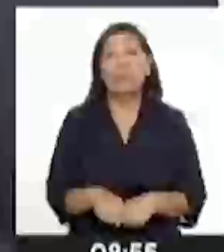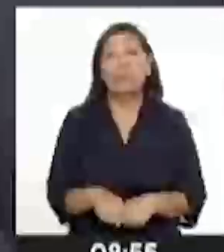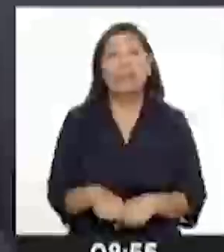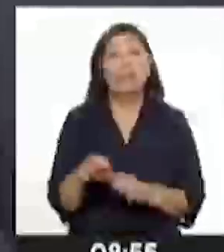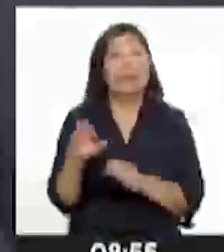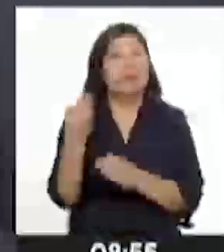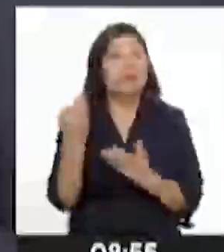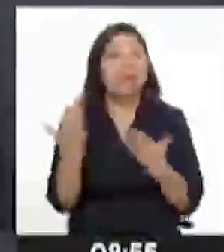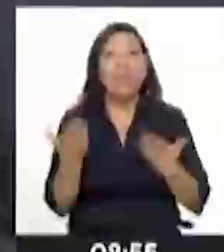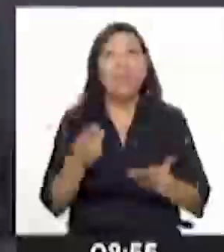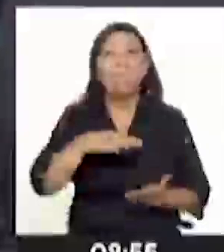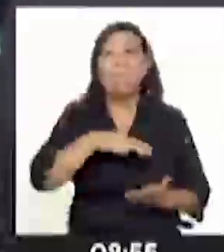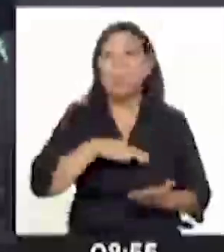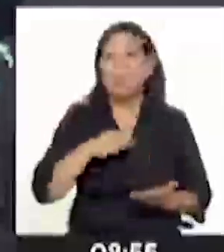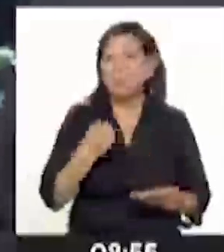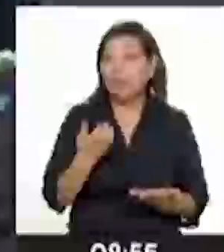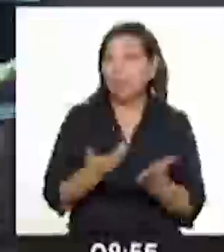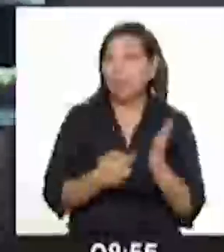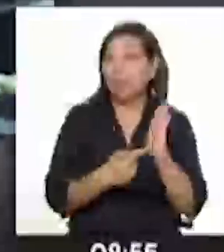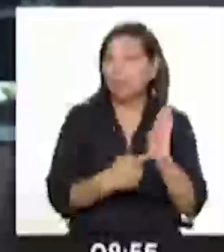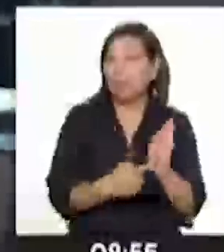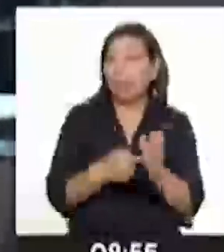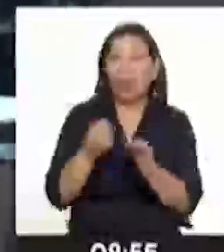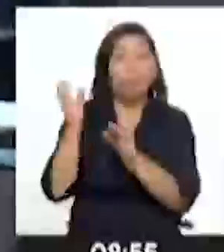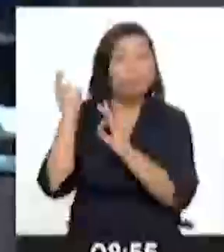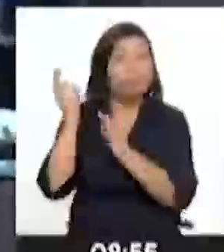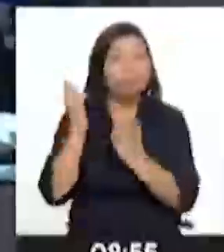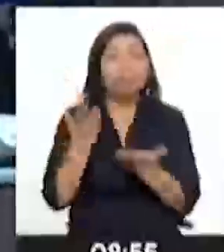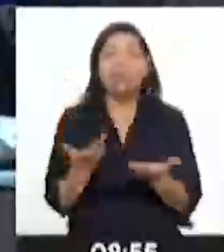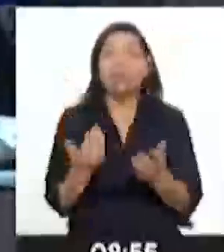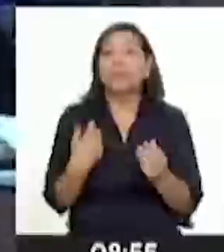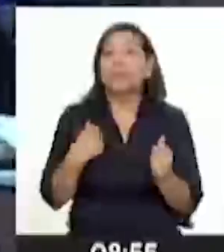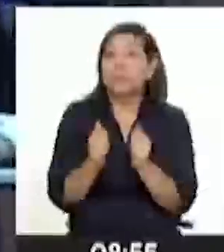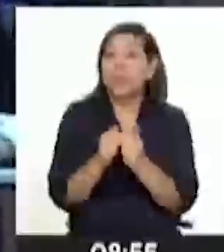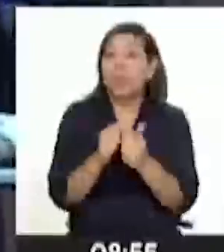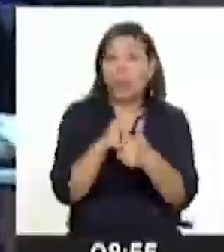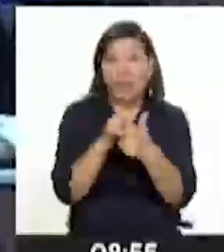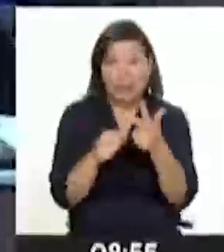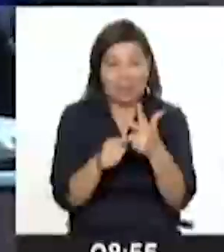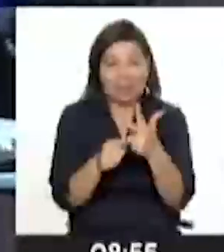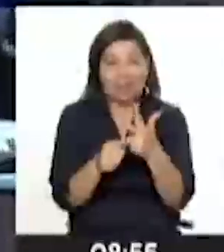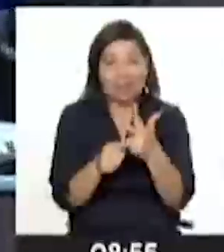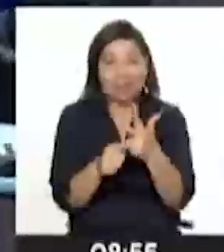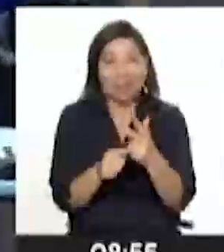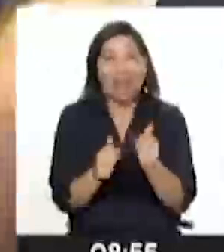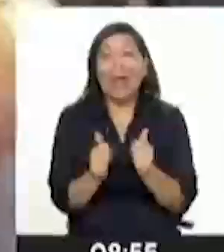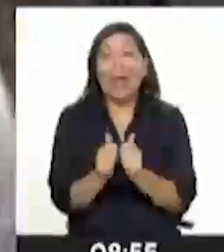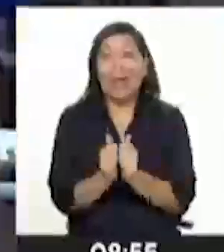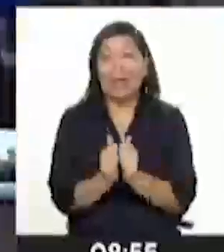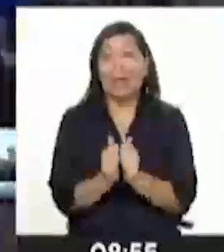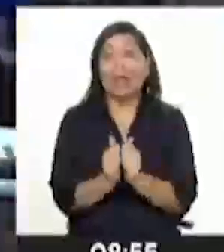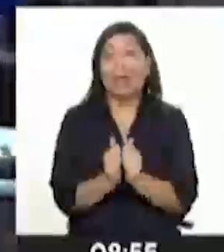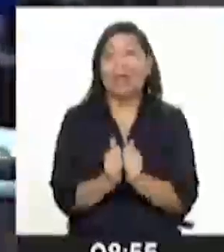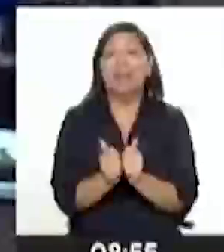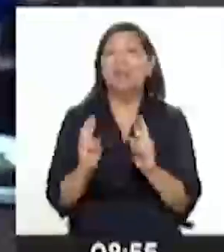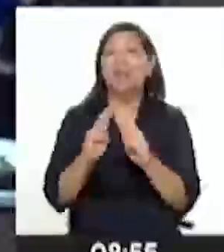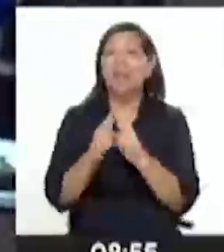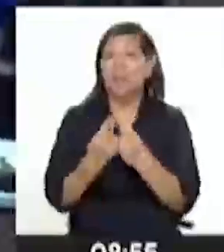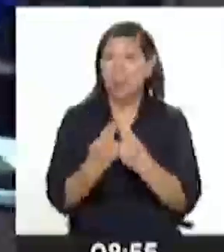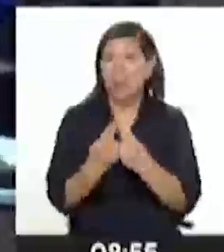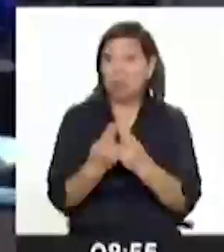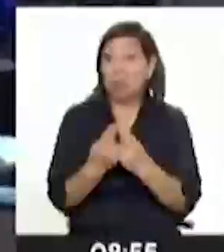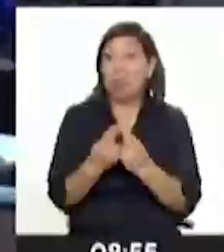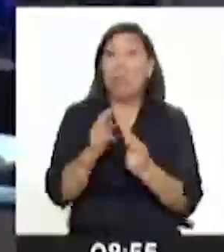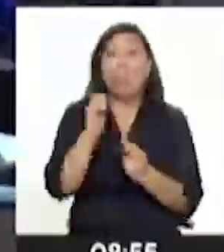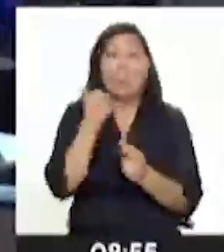un seminario donde el ministro Contreras, el presidente del Banco Central y el que habla, vamos a participar. Y efectivamente, con el alcalde Eric Adams tenemos una reunión